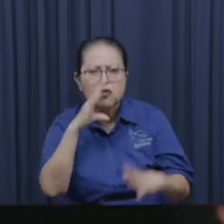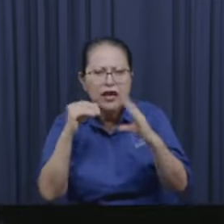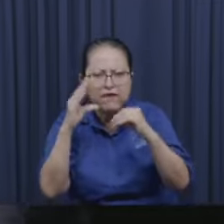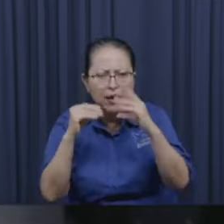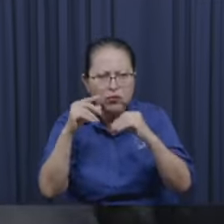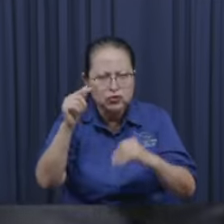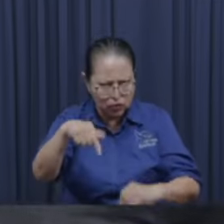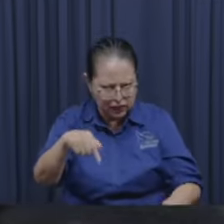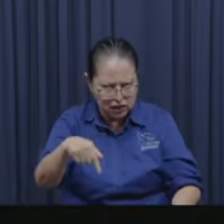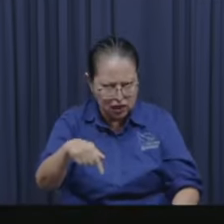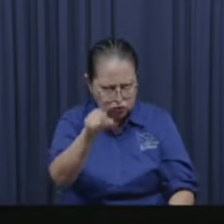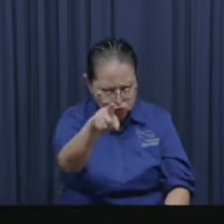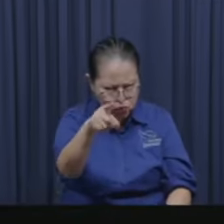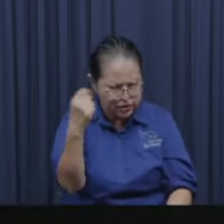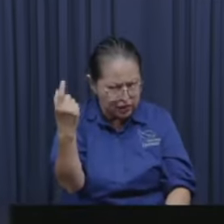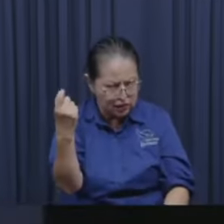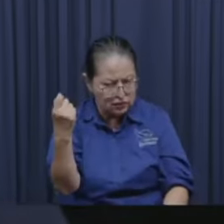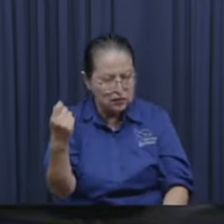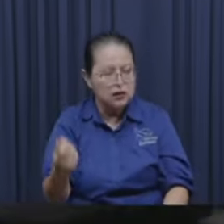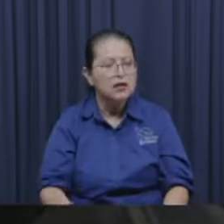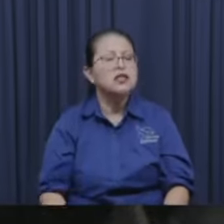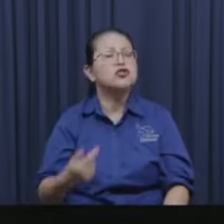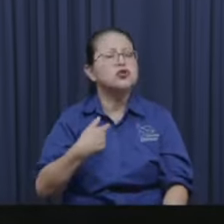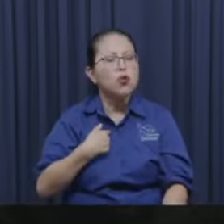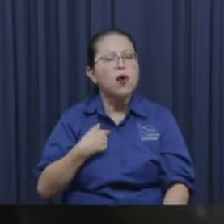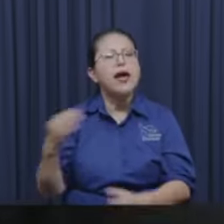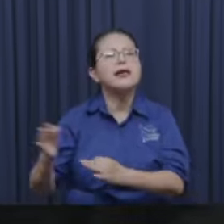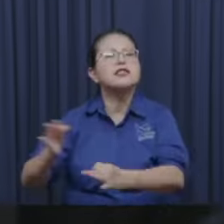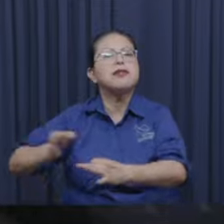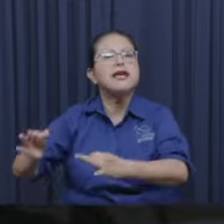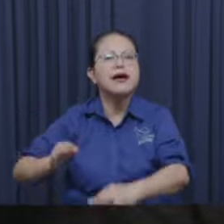decir si no yo te lo explico dígale